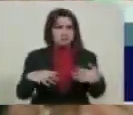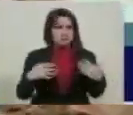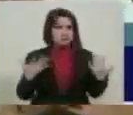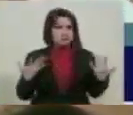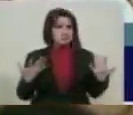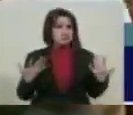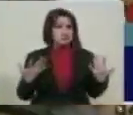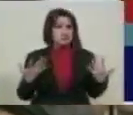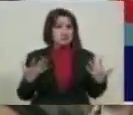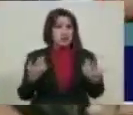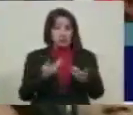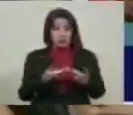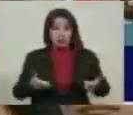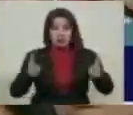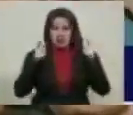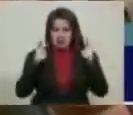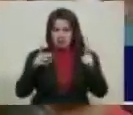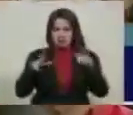¿Los dejaríamos?